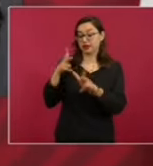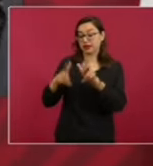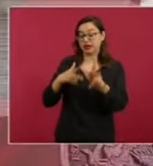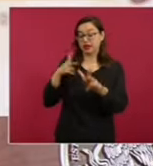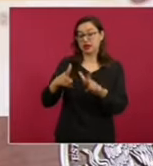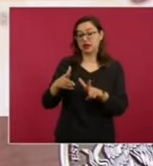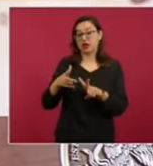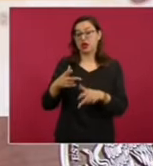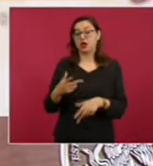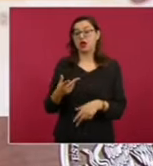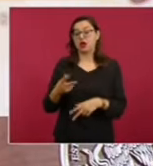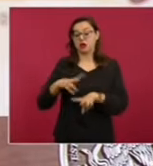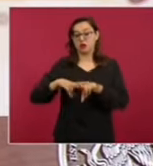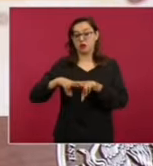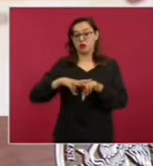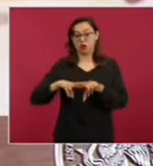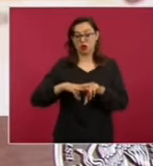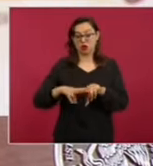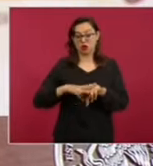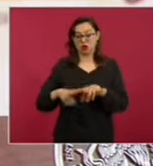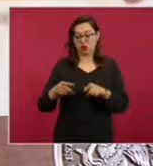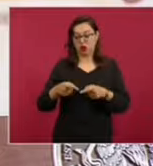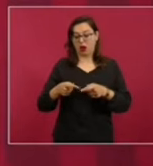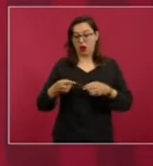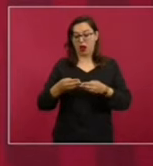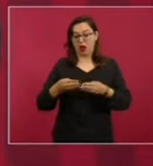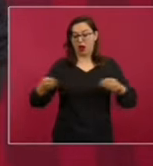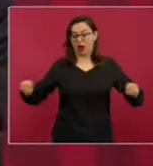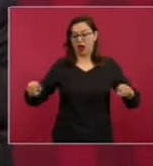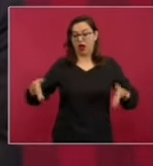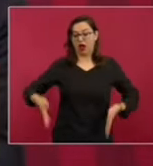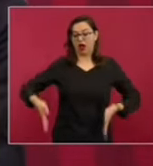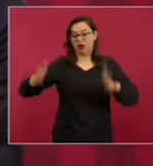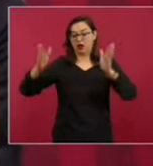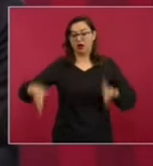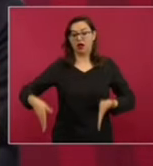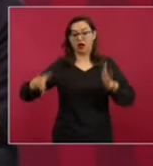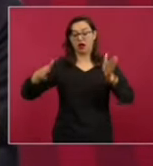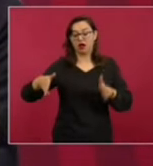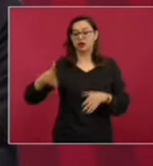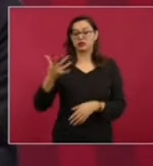vías, pero también aclaro que es eléctrico.